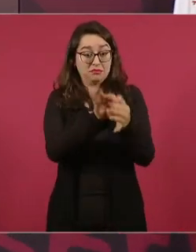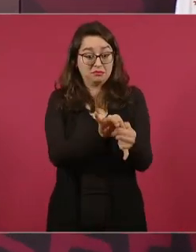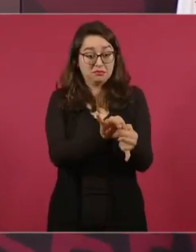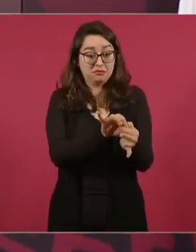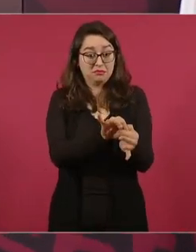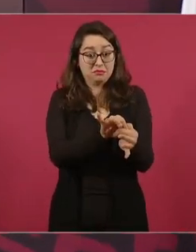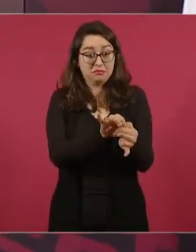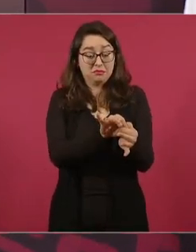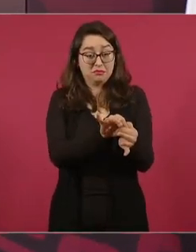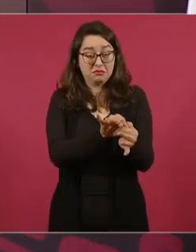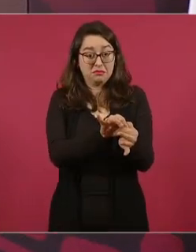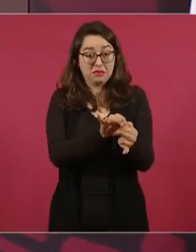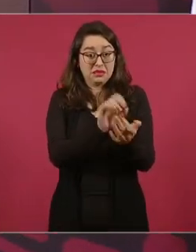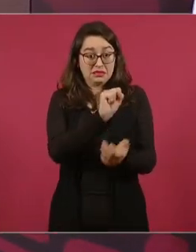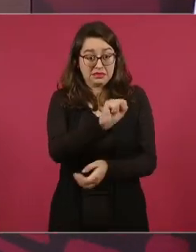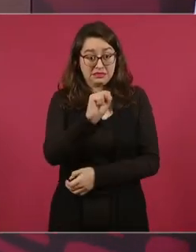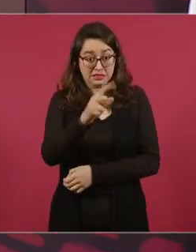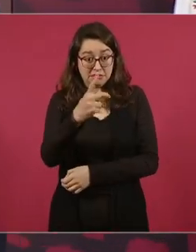alguien parecido